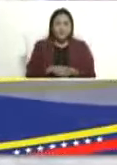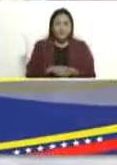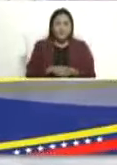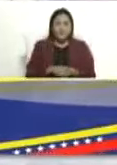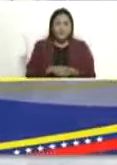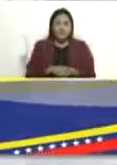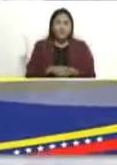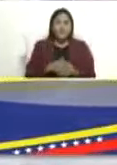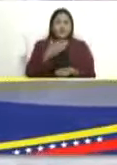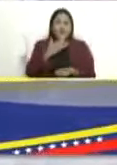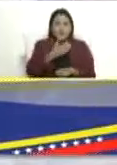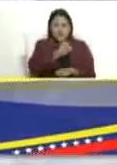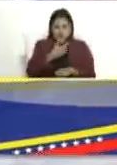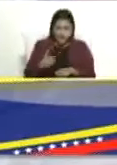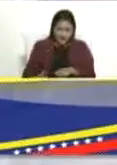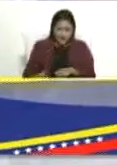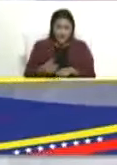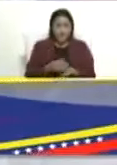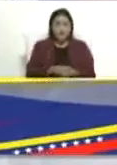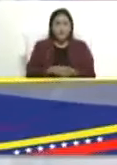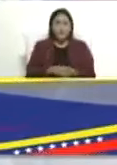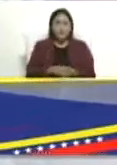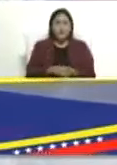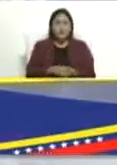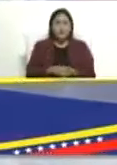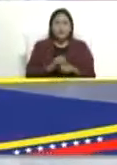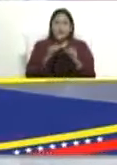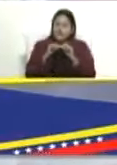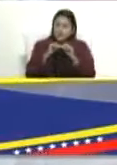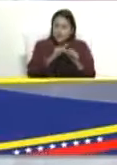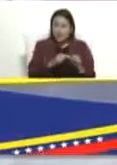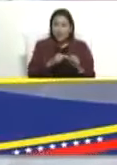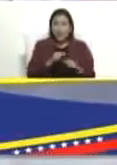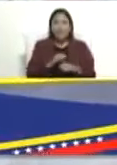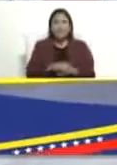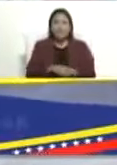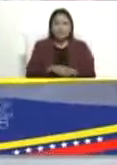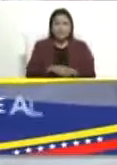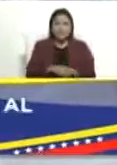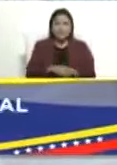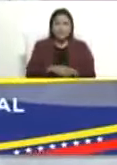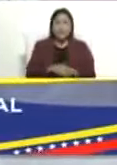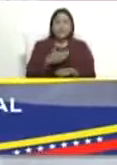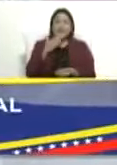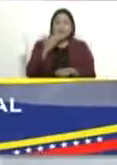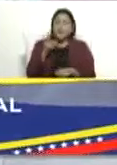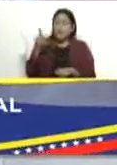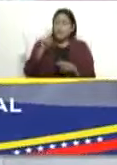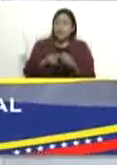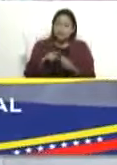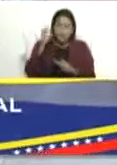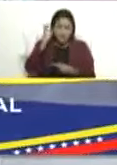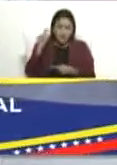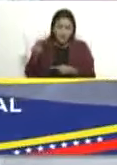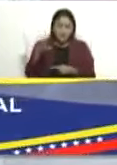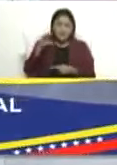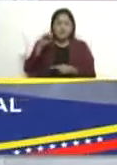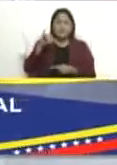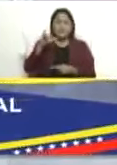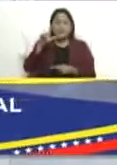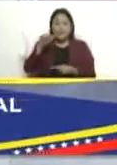señor presidente, por su perseverancia. Gracias a la primera combatiente, Cilia